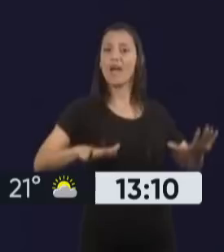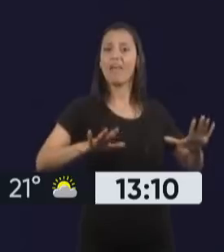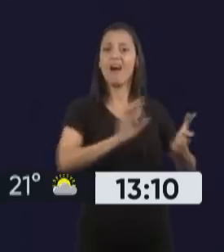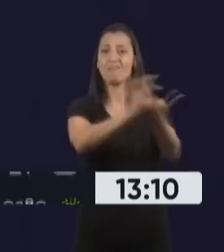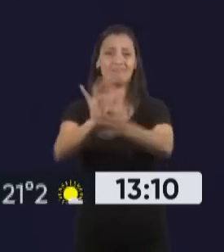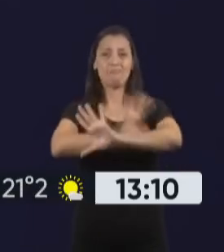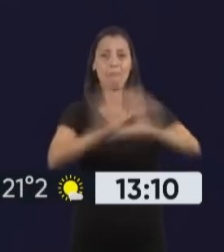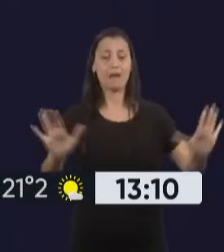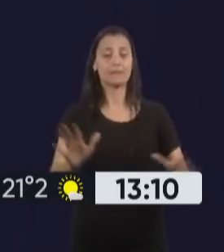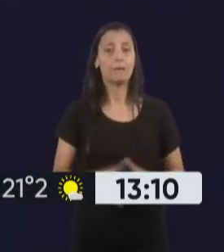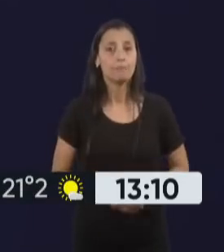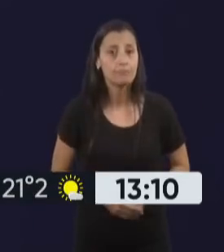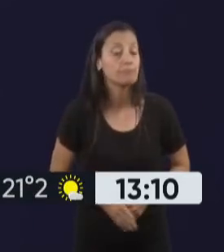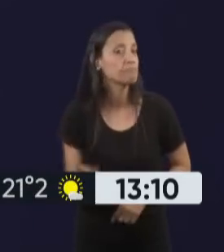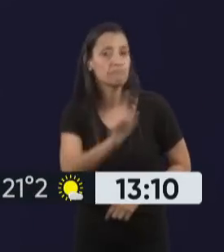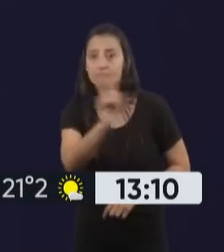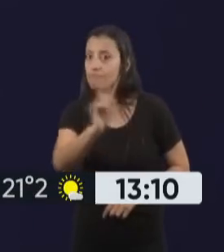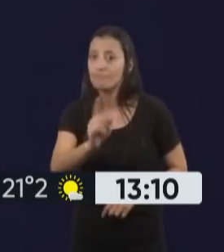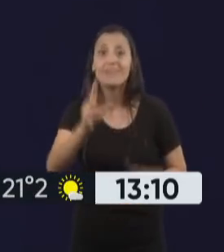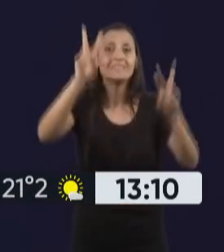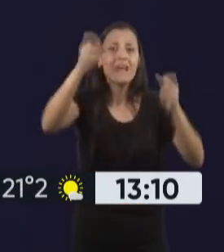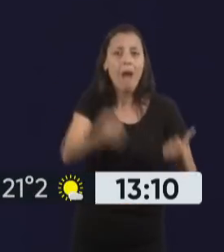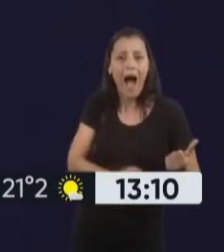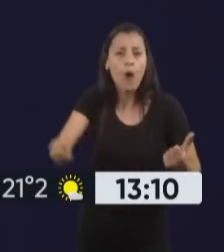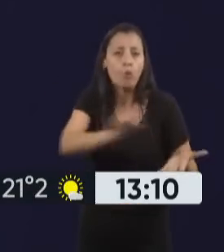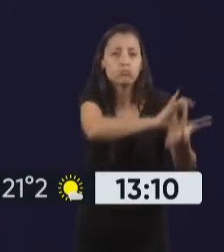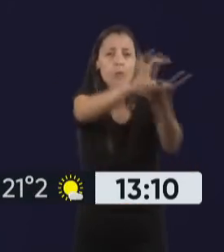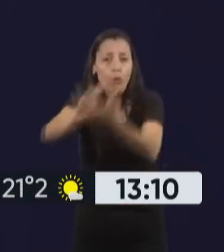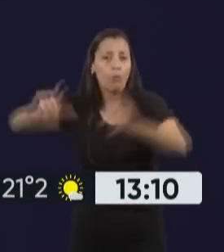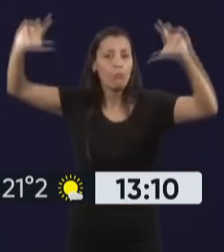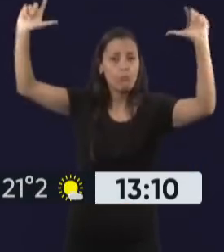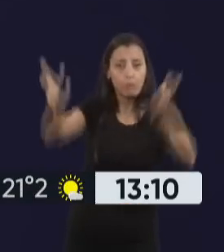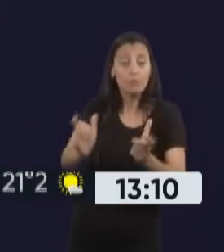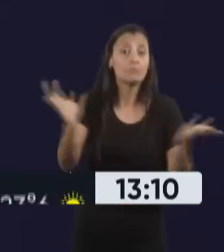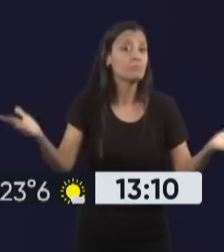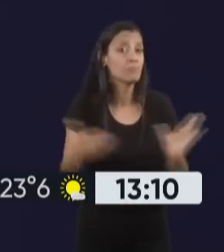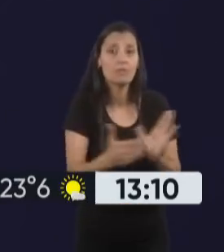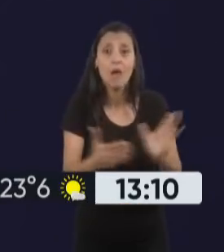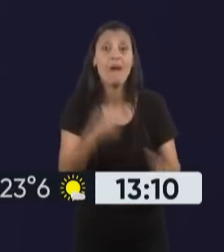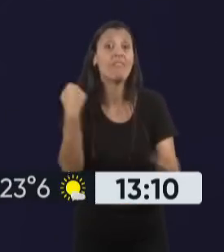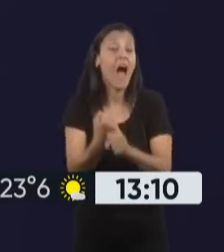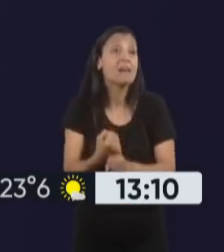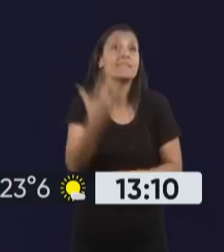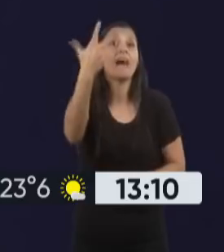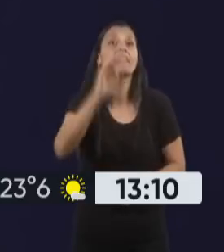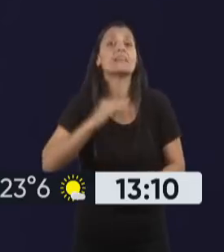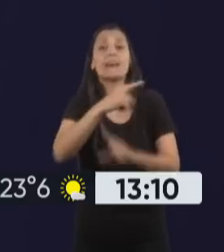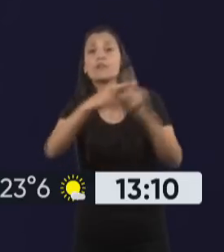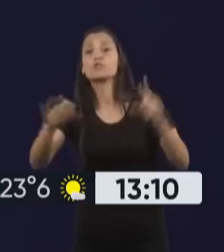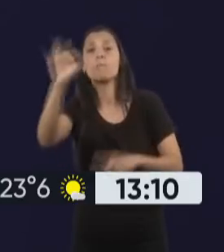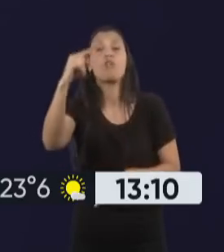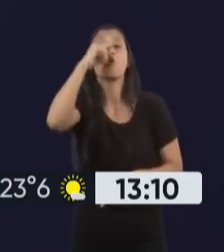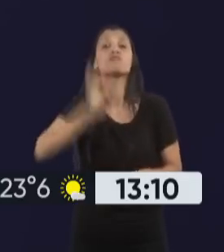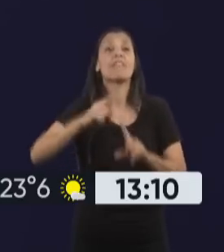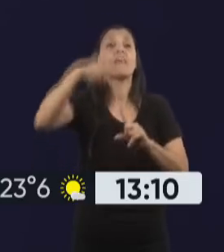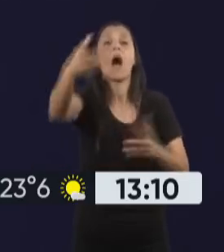Estado? No, la motosierra, el último día de gobierno, sean 3 años y medio o en 7 años y